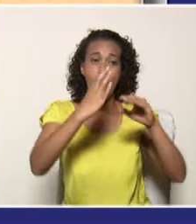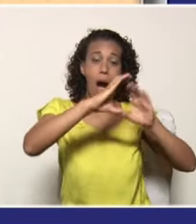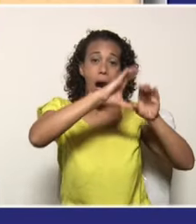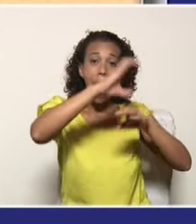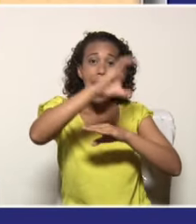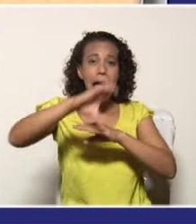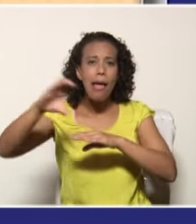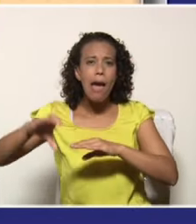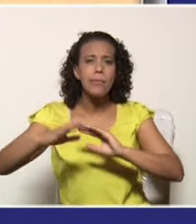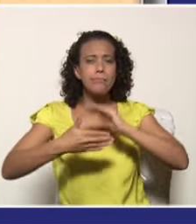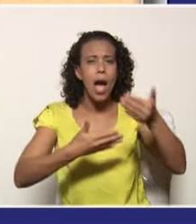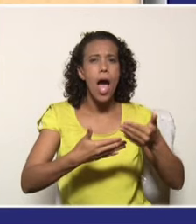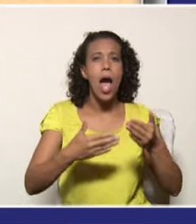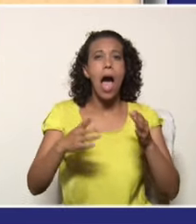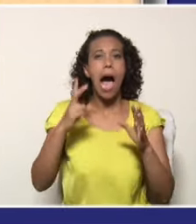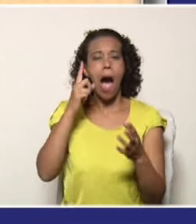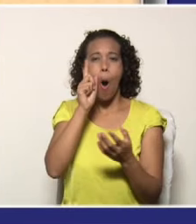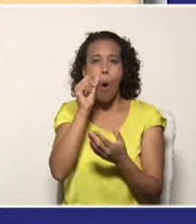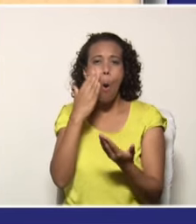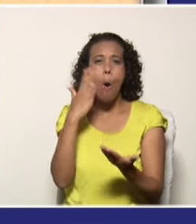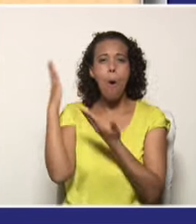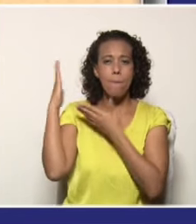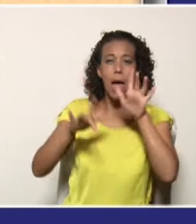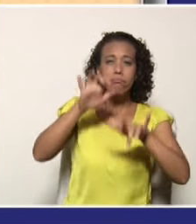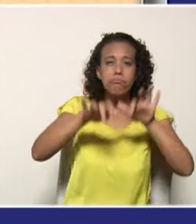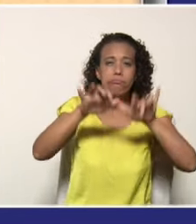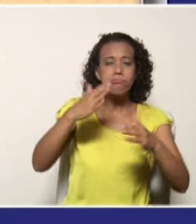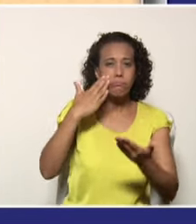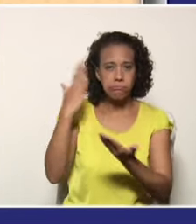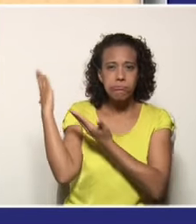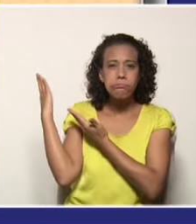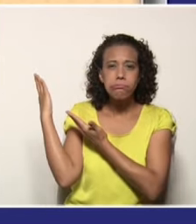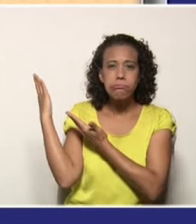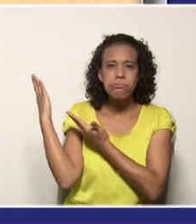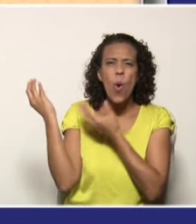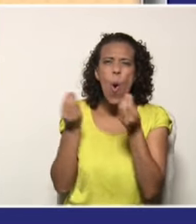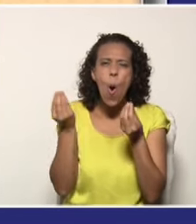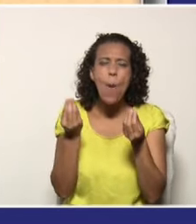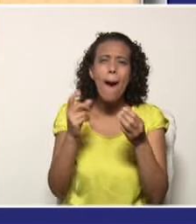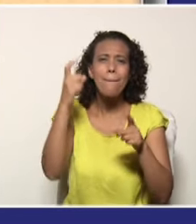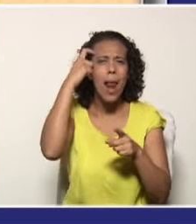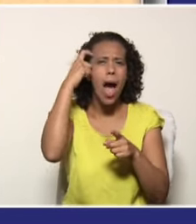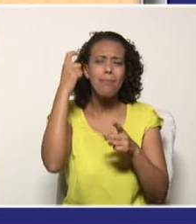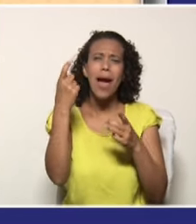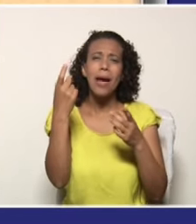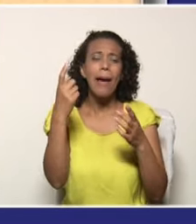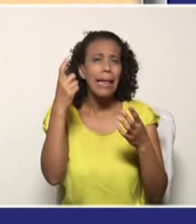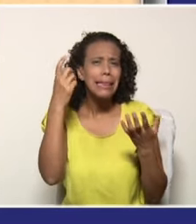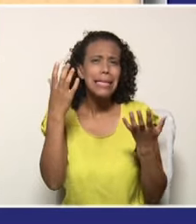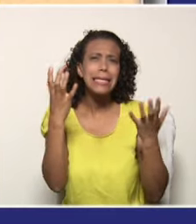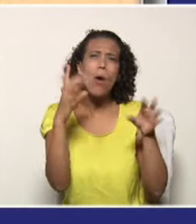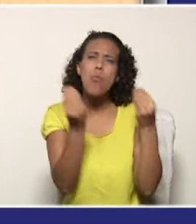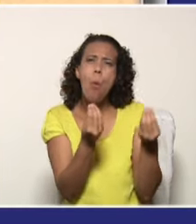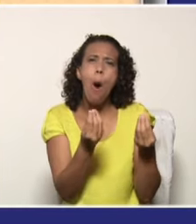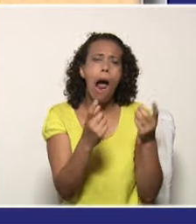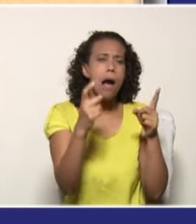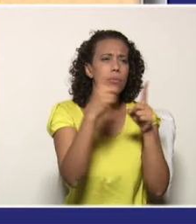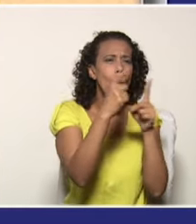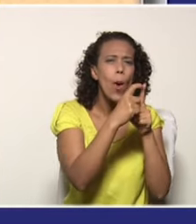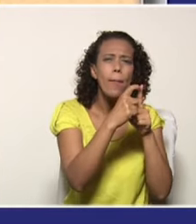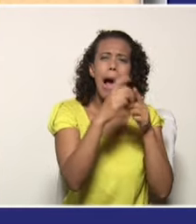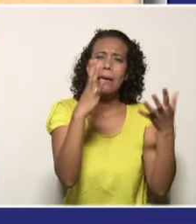Rómulo Gallegos. Escribirá su biografía corta, buscará en el diccionario las palabras desconocidas, vas a ver o vas a escribir cuál